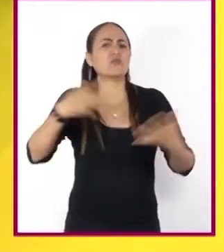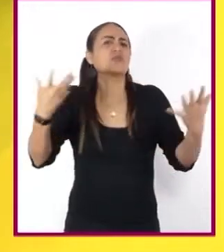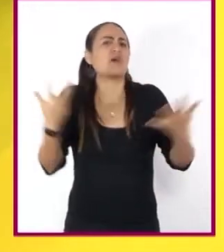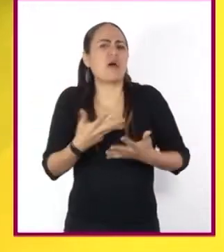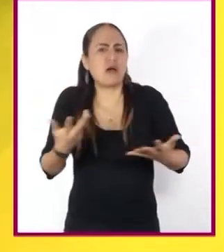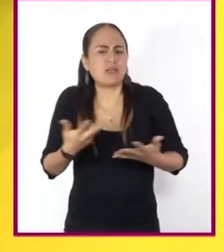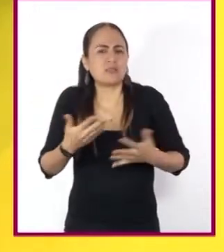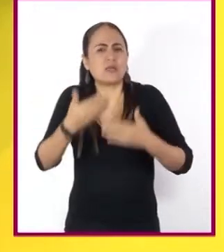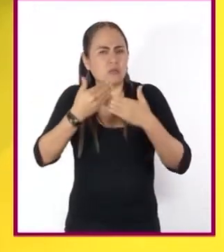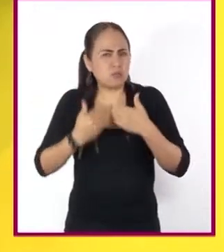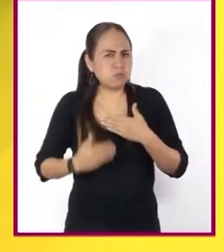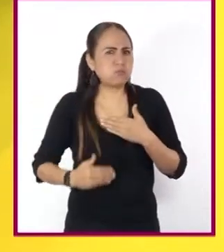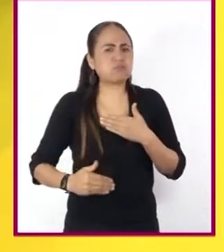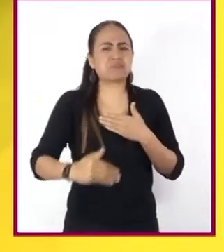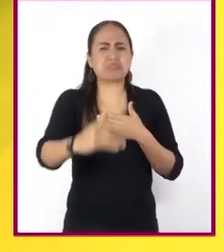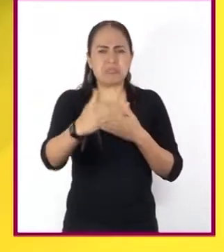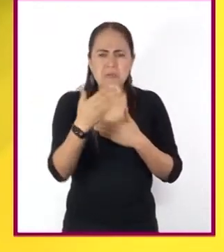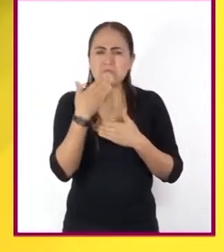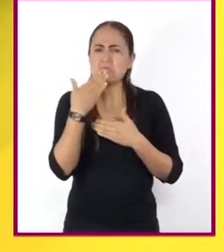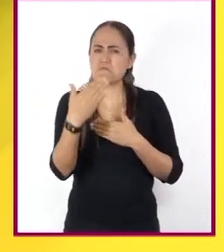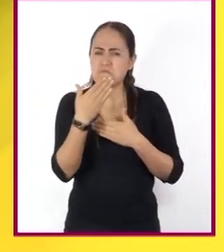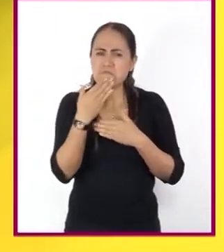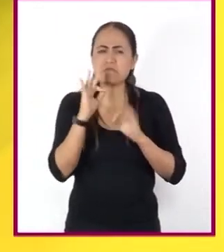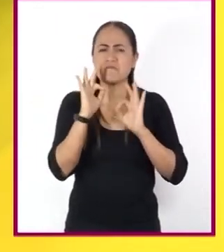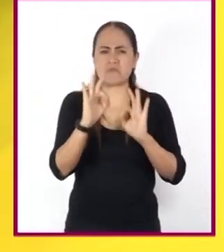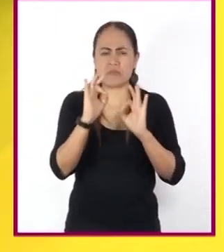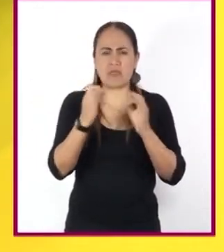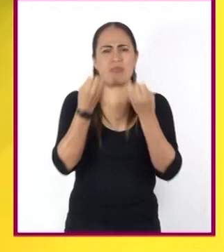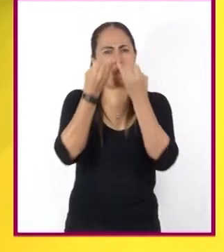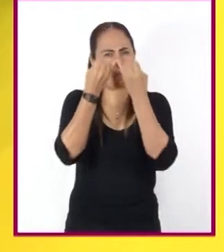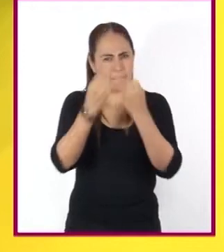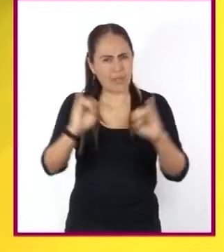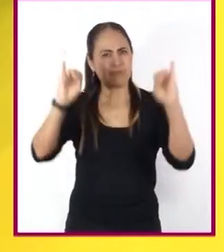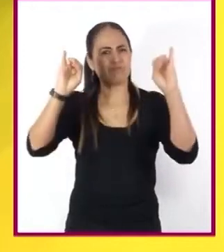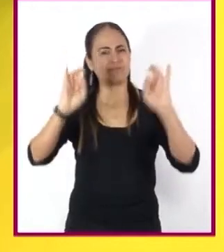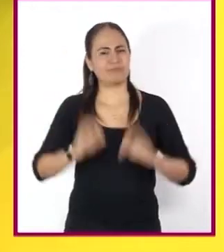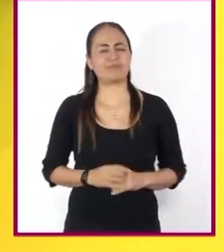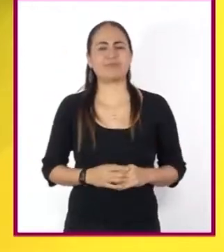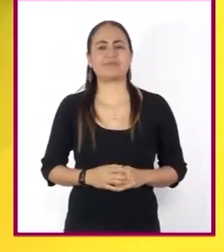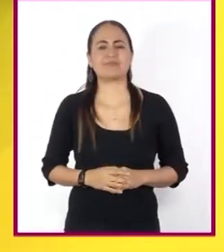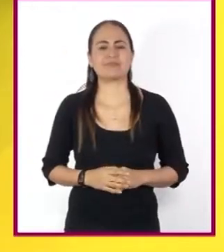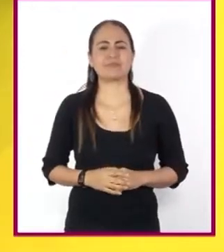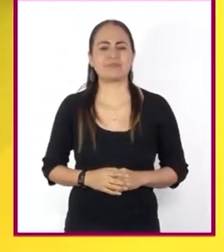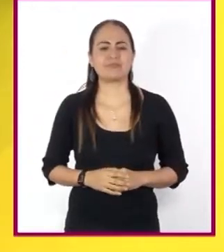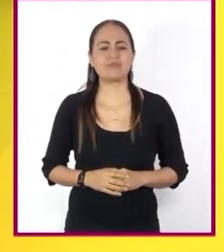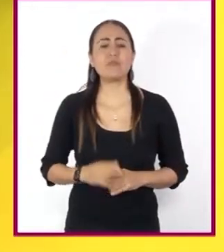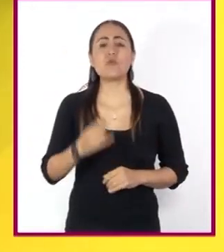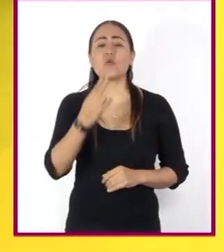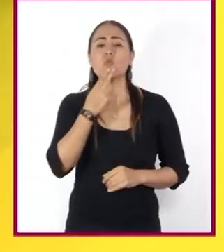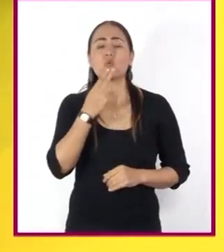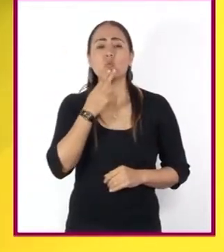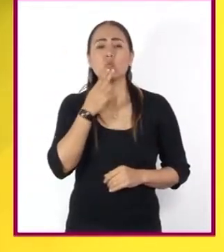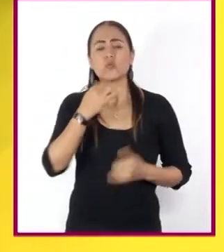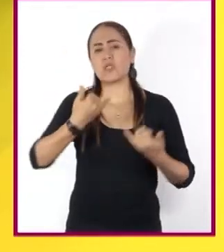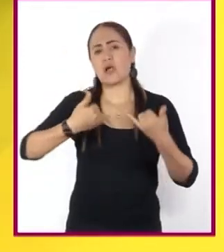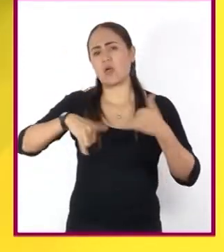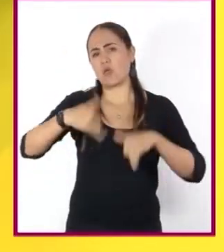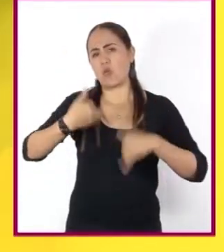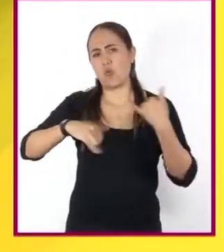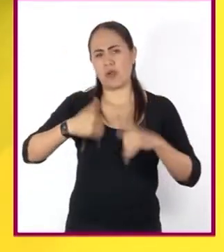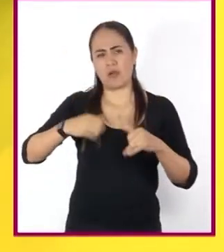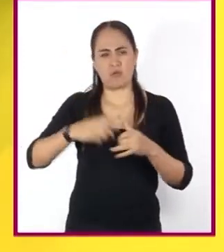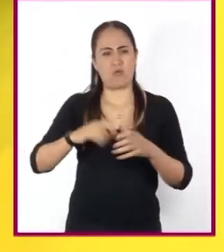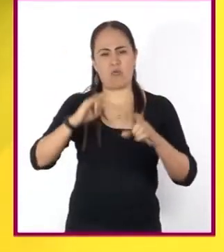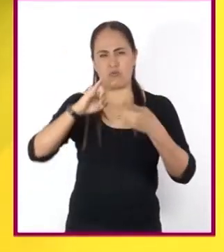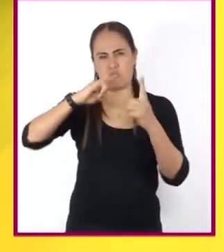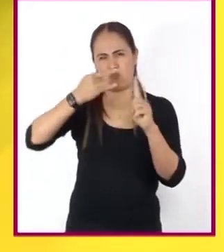emprendieron para llevar a buen puerto su movimiento independentista. Utilicen un juego de ajedrez que tengan en